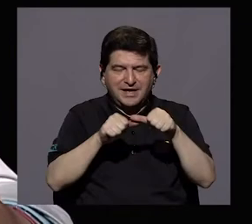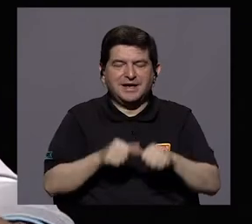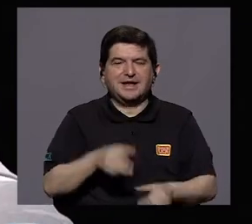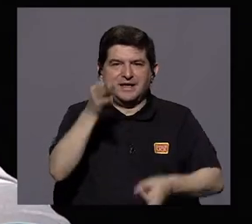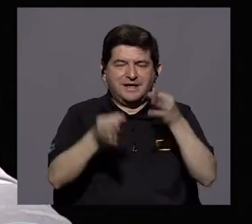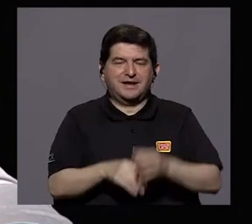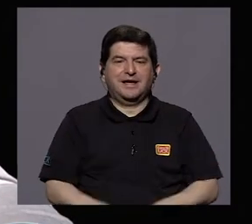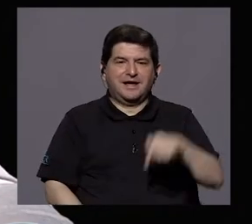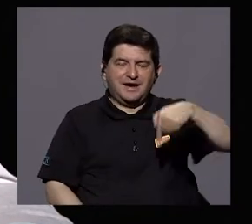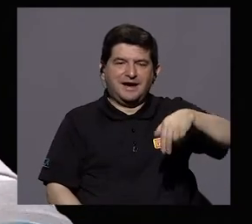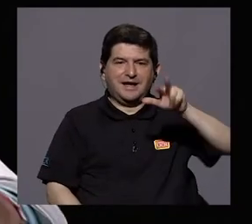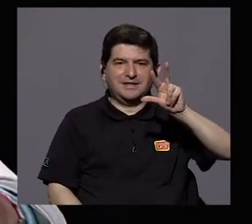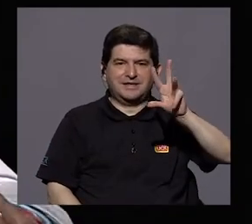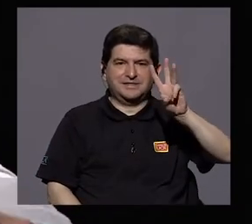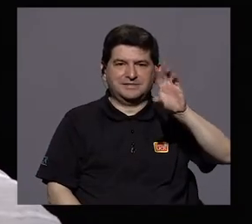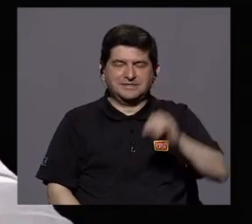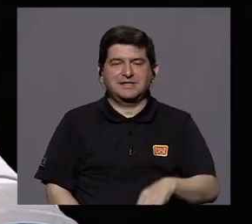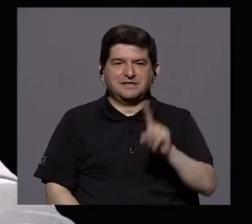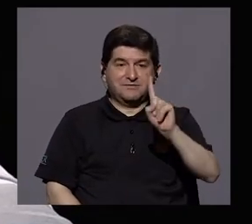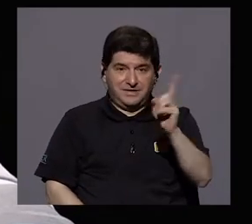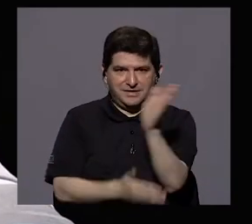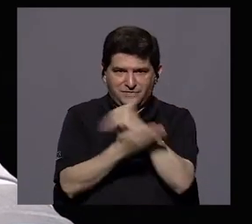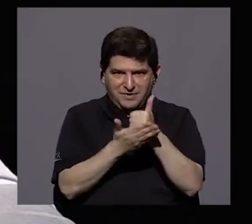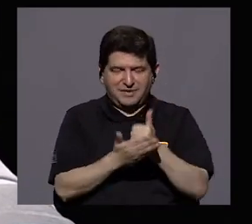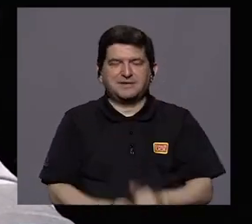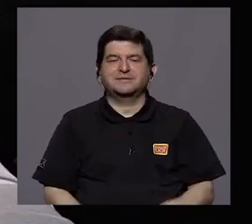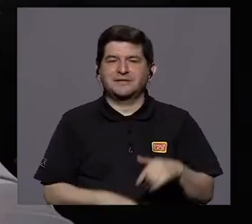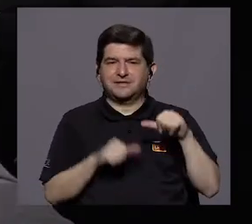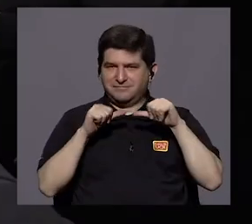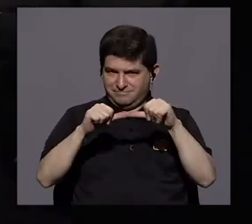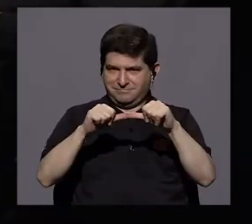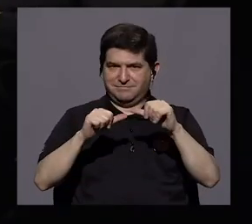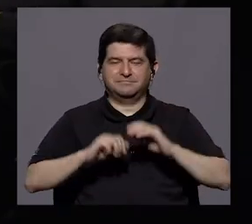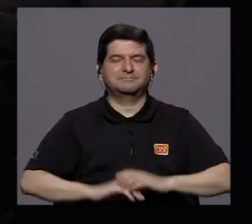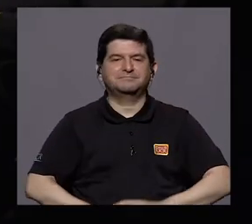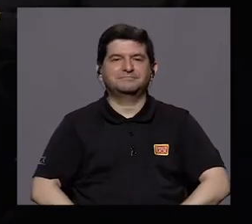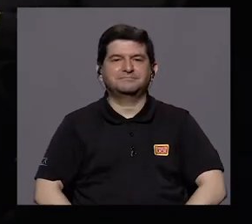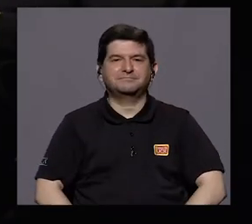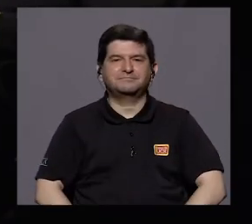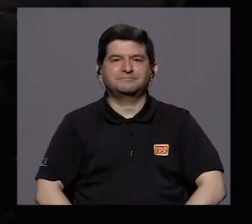Estamos en 360. Quédese con nosotros, nos queda un bloquecito más.